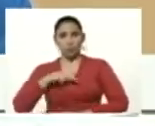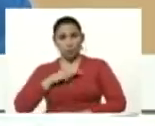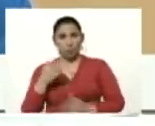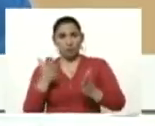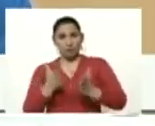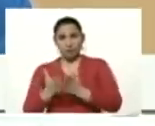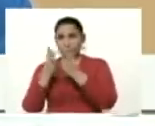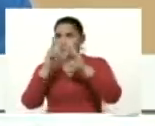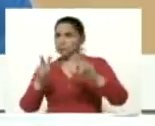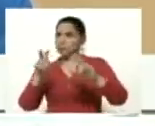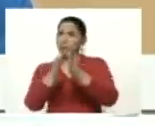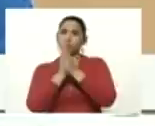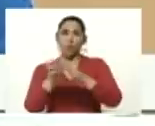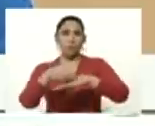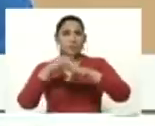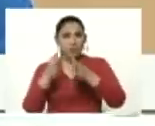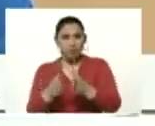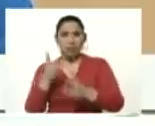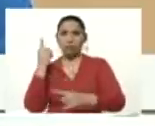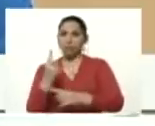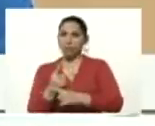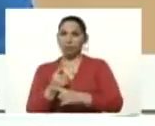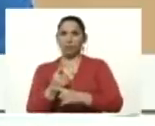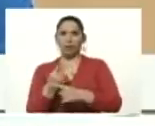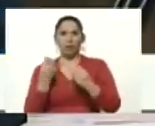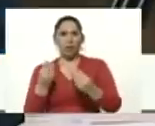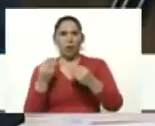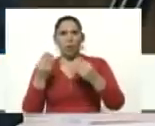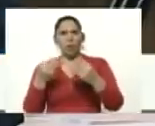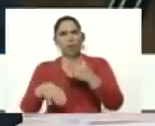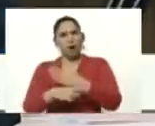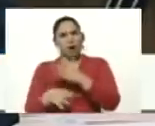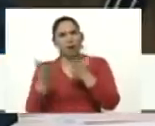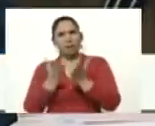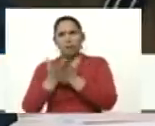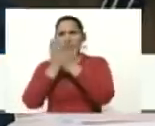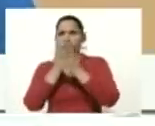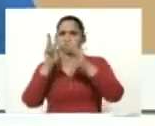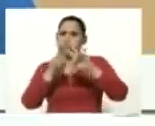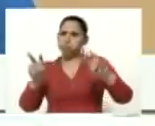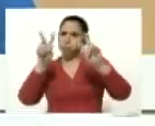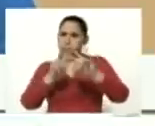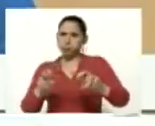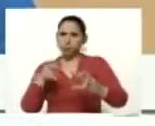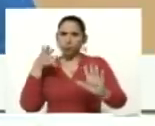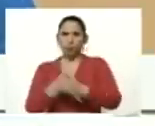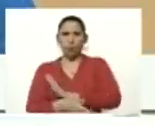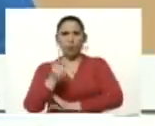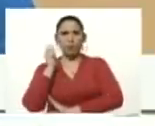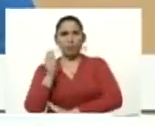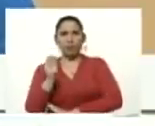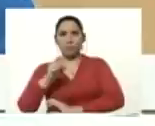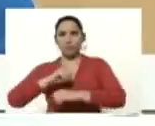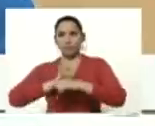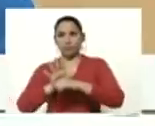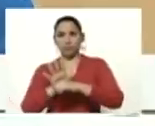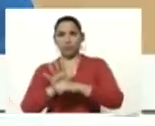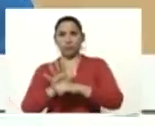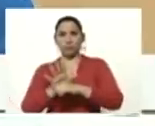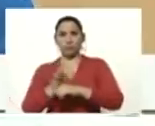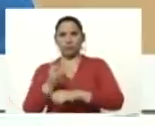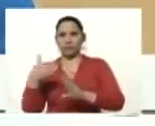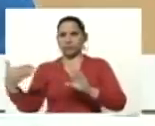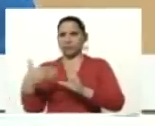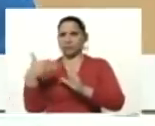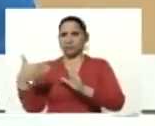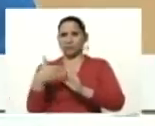estudiando, ministra Gabriela, ministro Alvarado, cómo va el estudio del tipo de coronavirus que está atacando